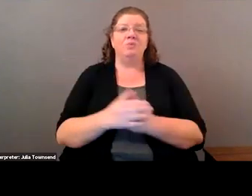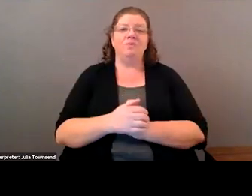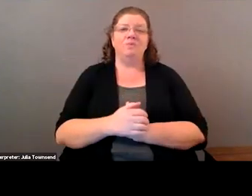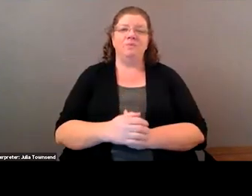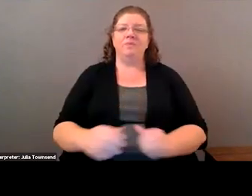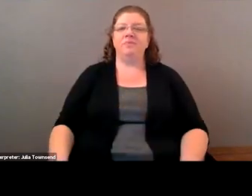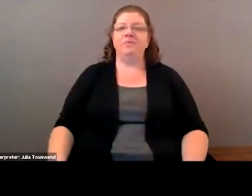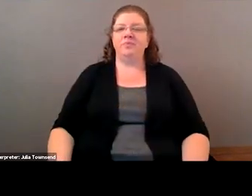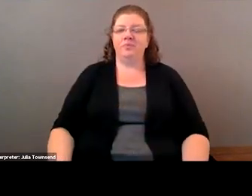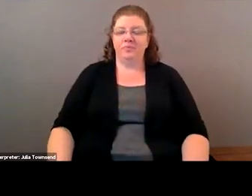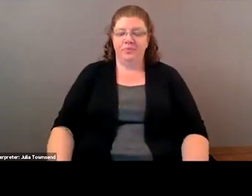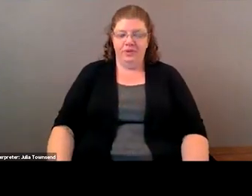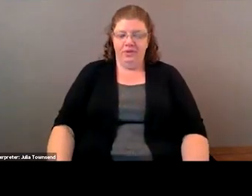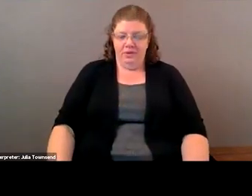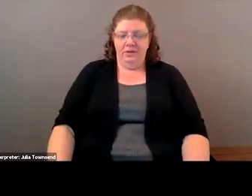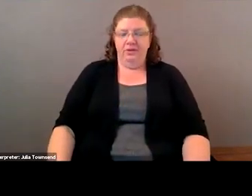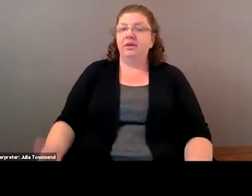gracias